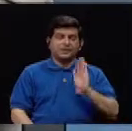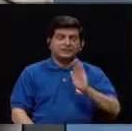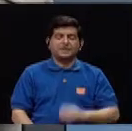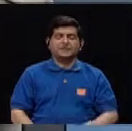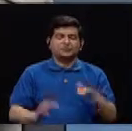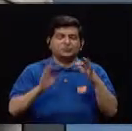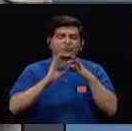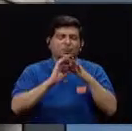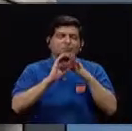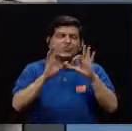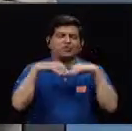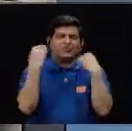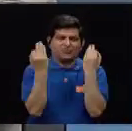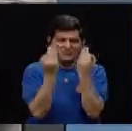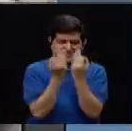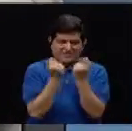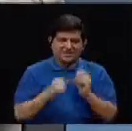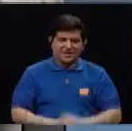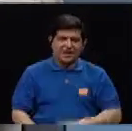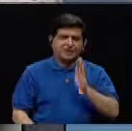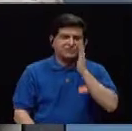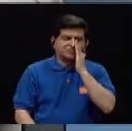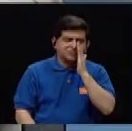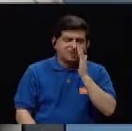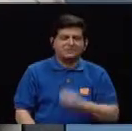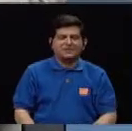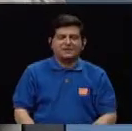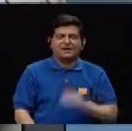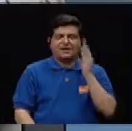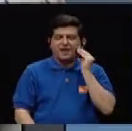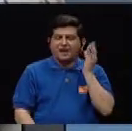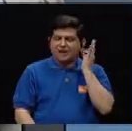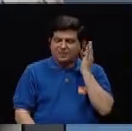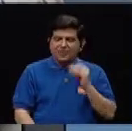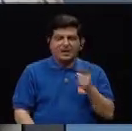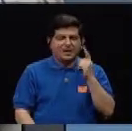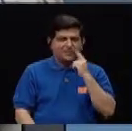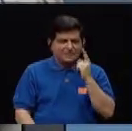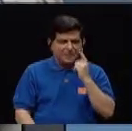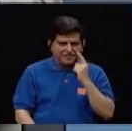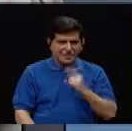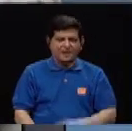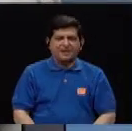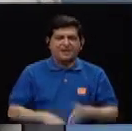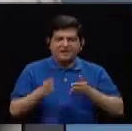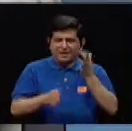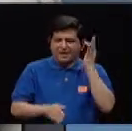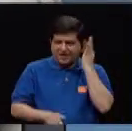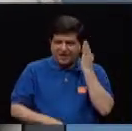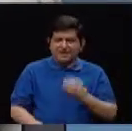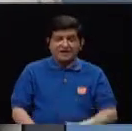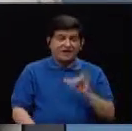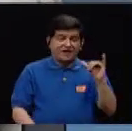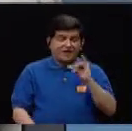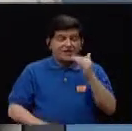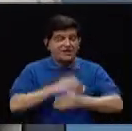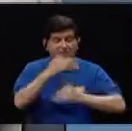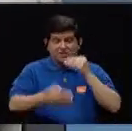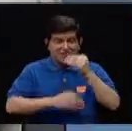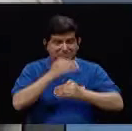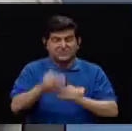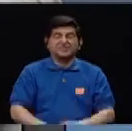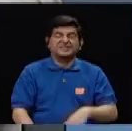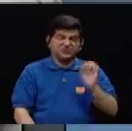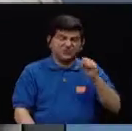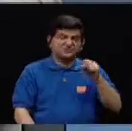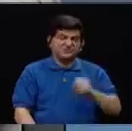lazos de sangre. Uh-huh. Ya nos explicaste tu madre, tu abuela, tu padre, tu hija que ajá. va por el mismo camino. Ahí va